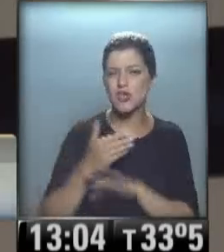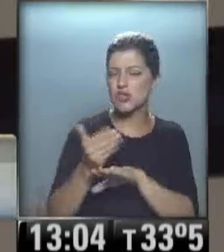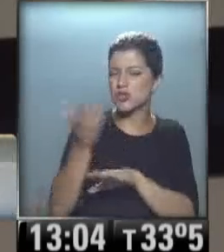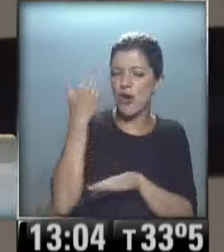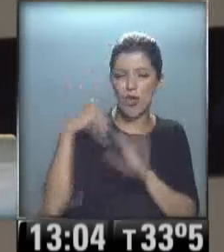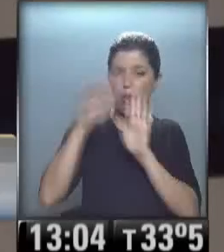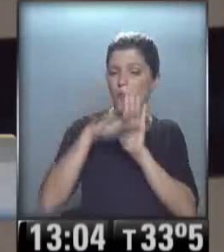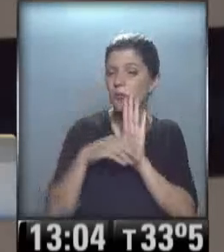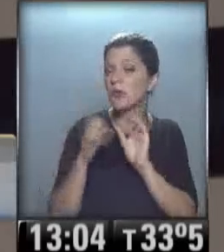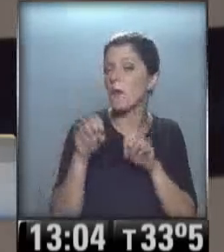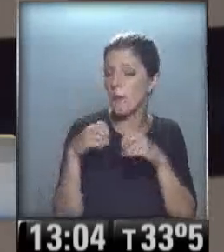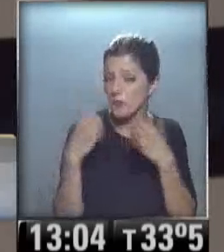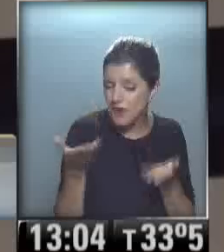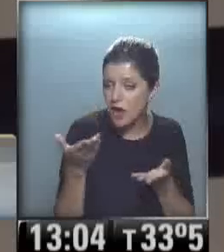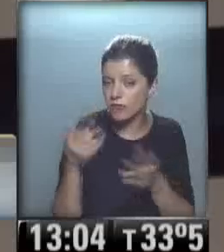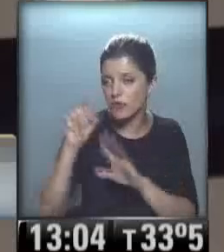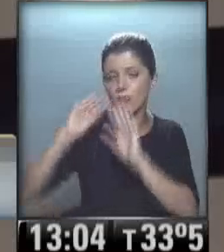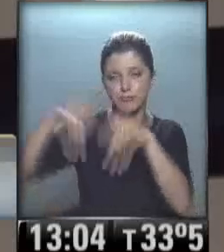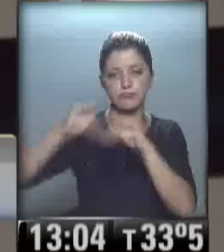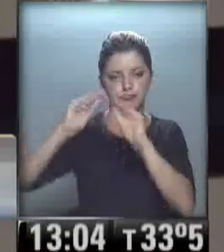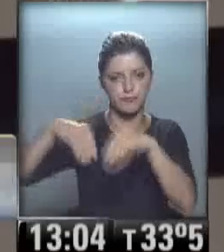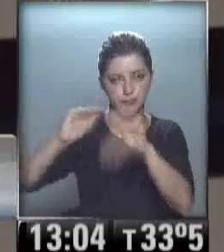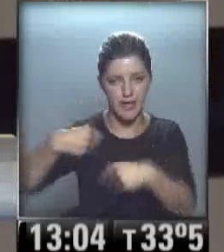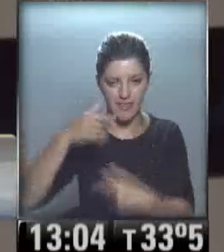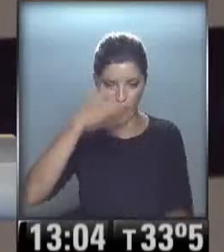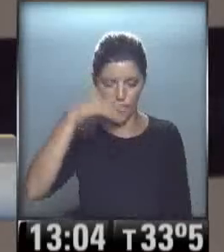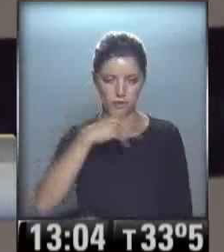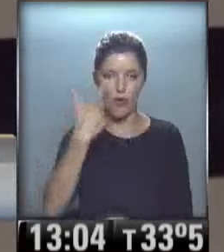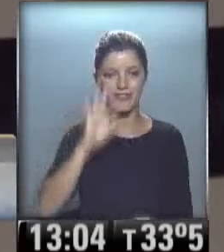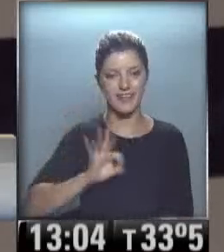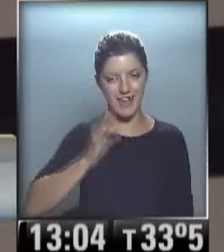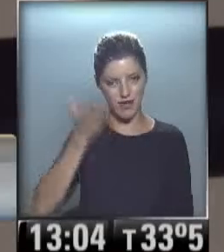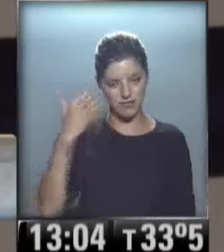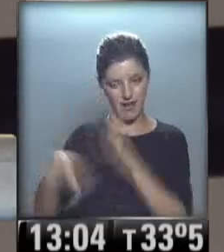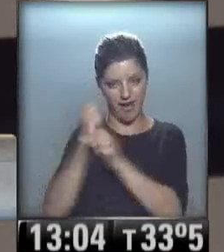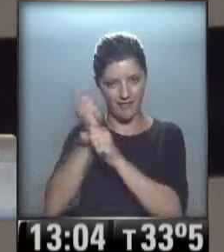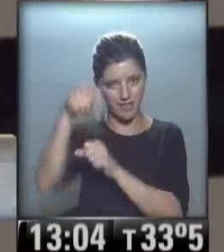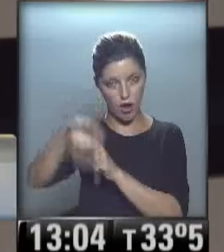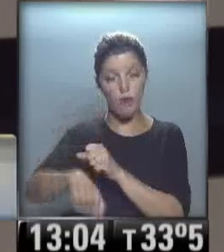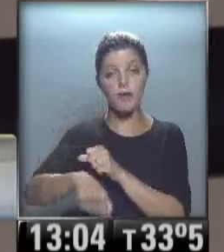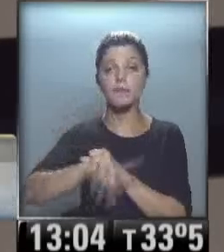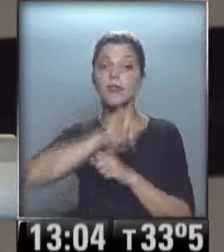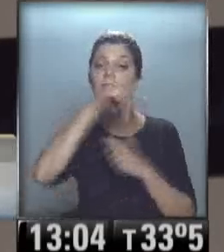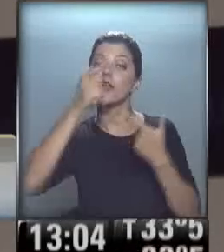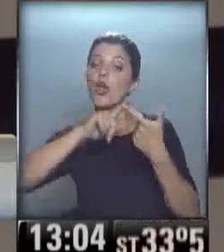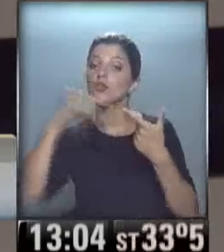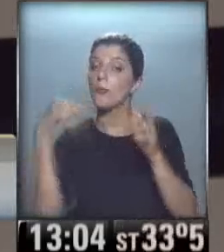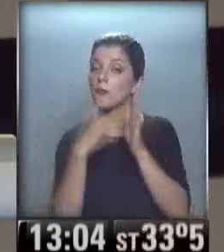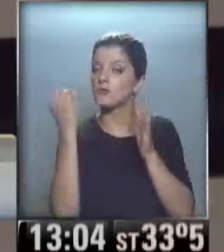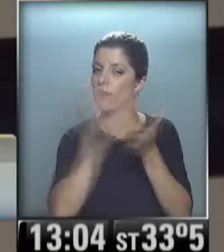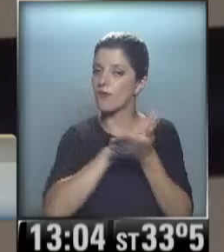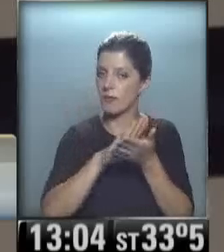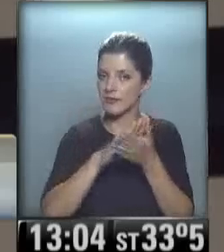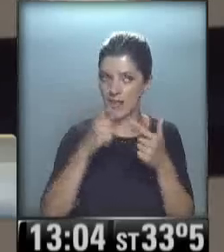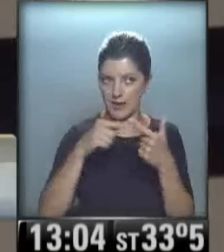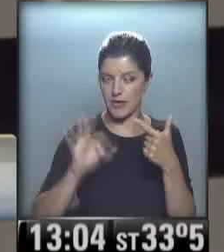que hubo este último año o Perdón estos últimos 30 años y el otro elemento que sin lugar a dos es fundamental y esto del 2011 lo venimos analizando